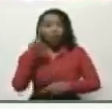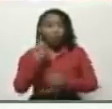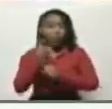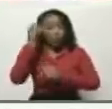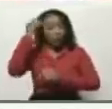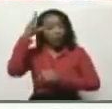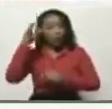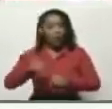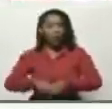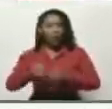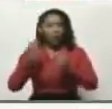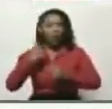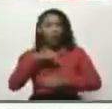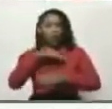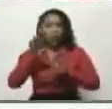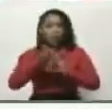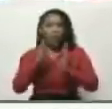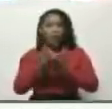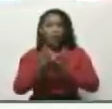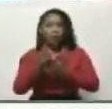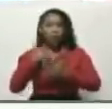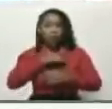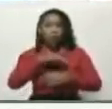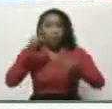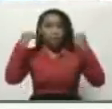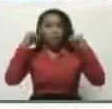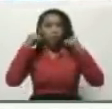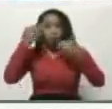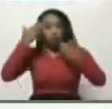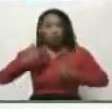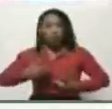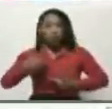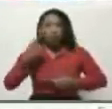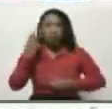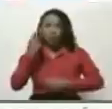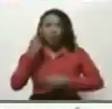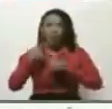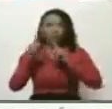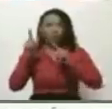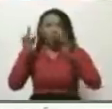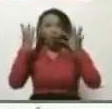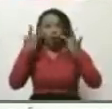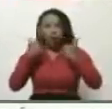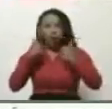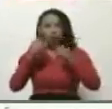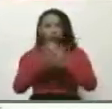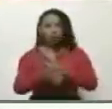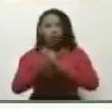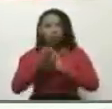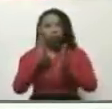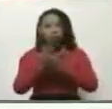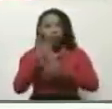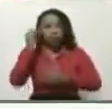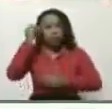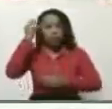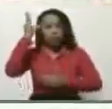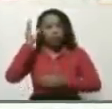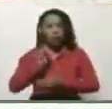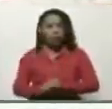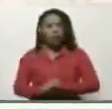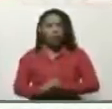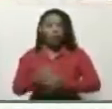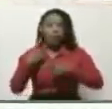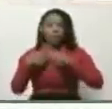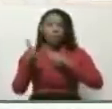de destruir nuestro planeta a través de nuestra práctica, el ser humano. Ningún otro animal sobre el planeta tiene esa capacidad.